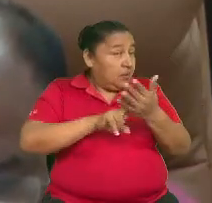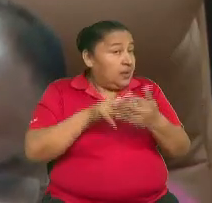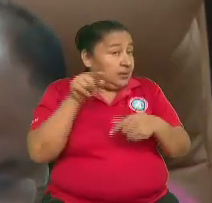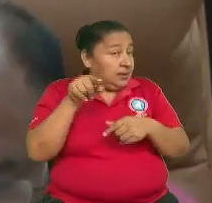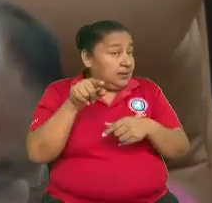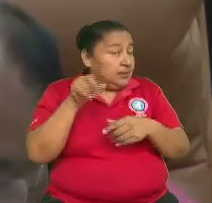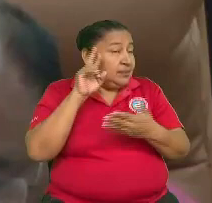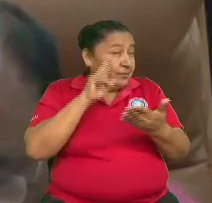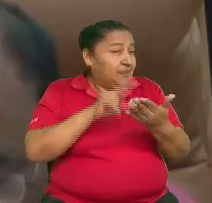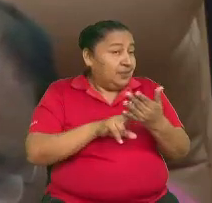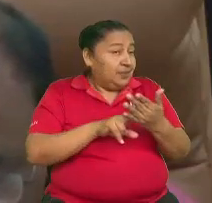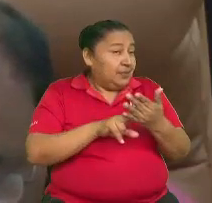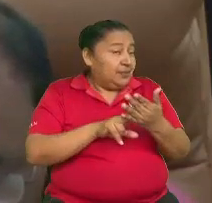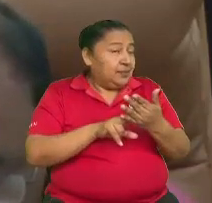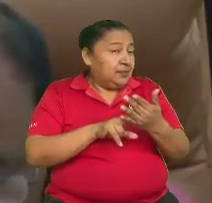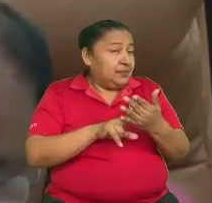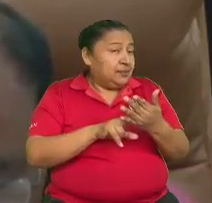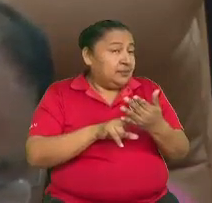eso?